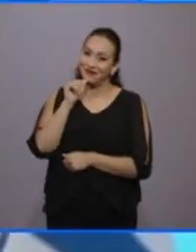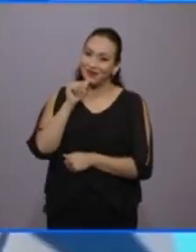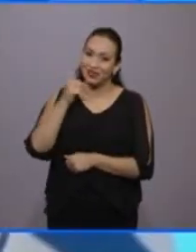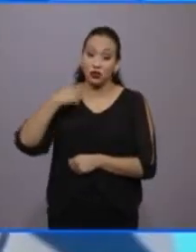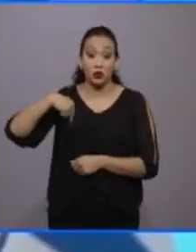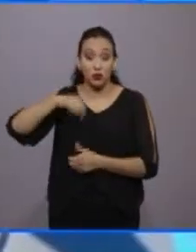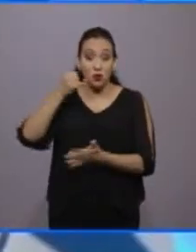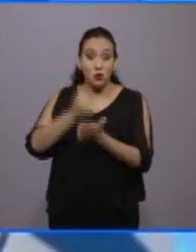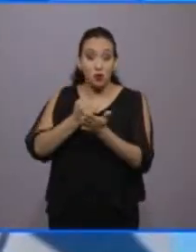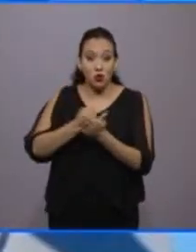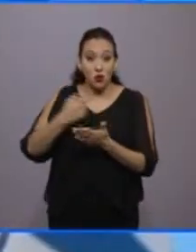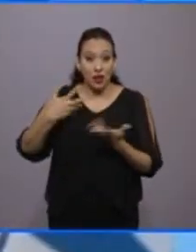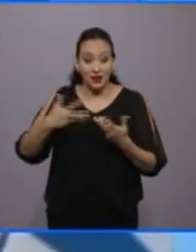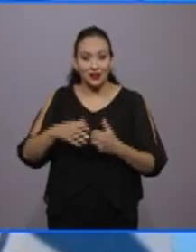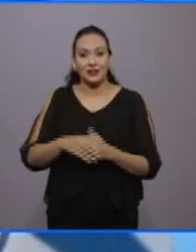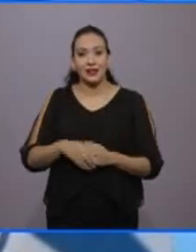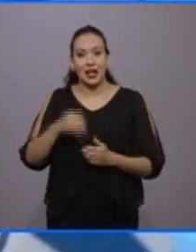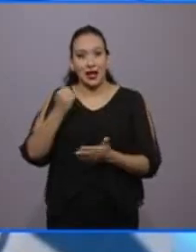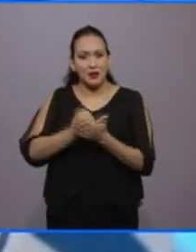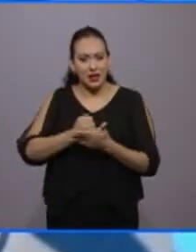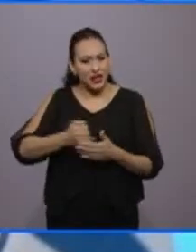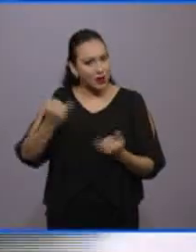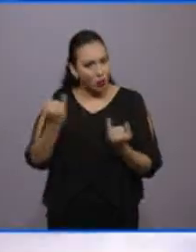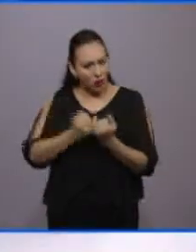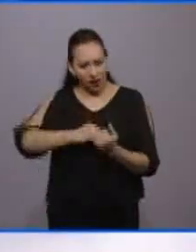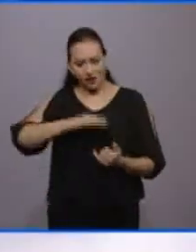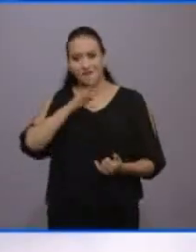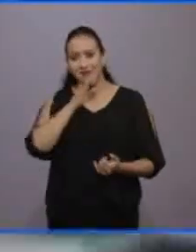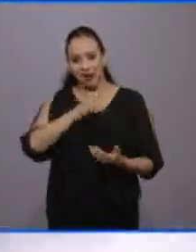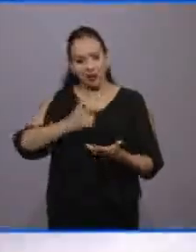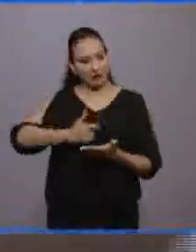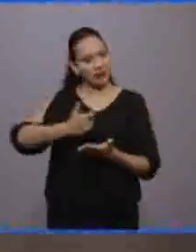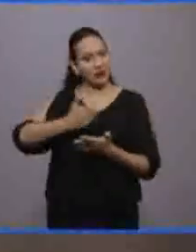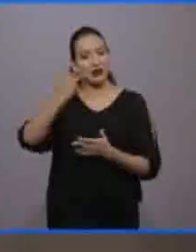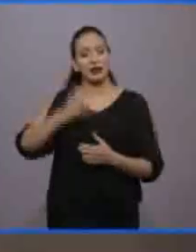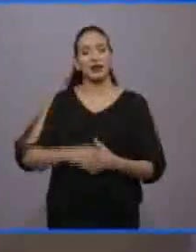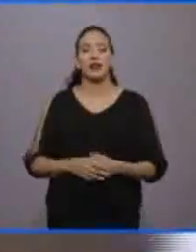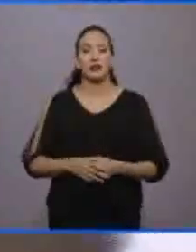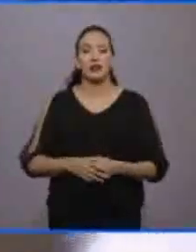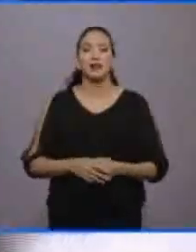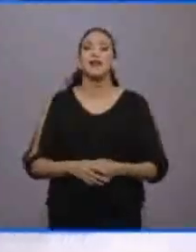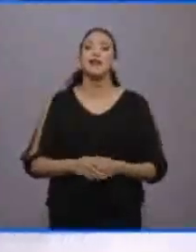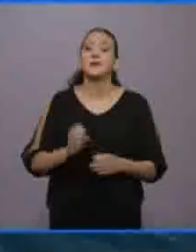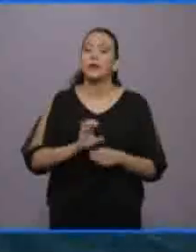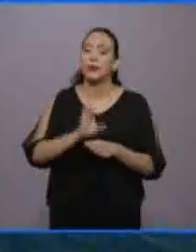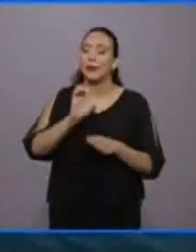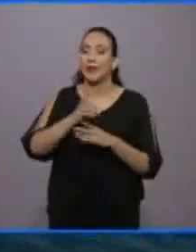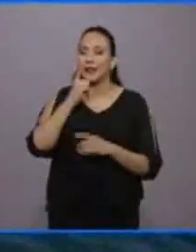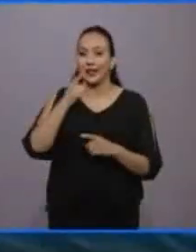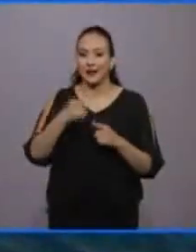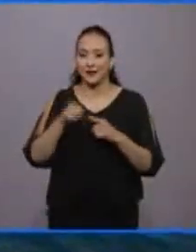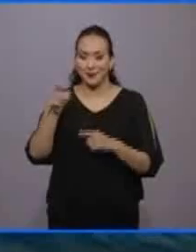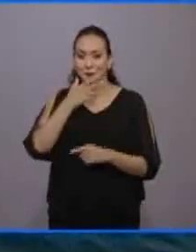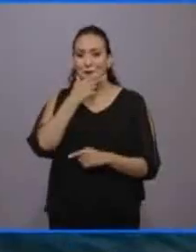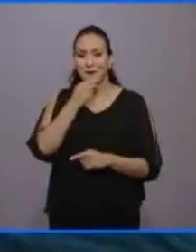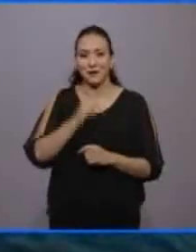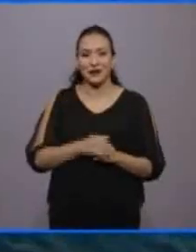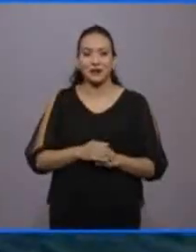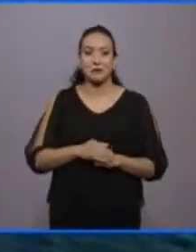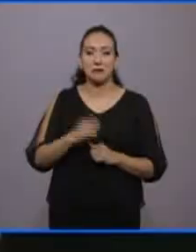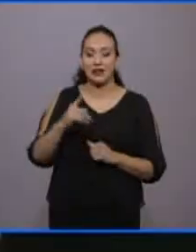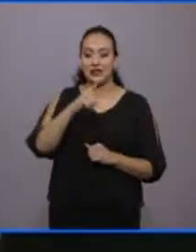aranceles. Aranceles agresivos. Es decir, indicó el especialista económico, de más